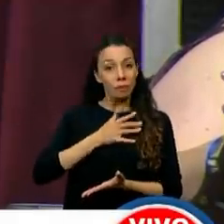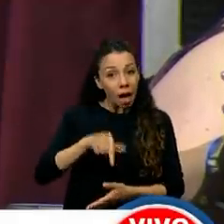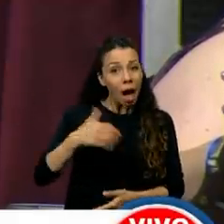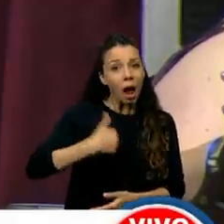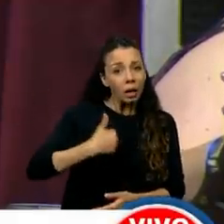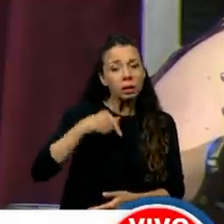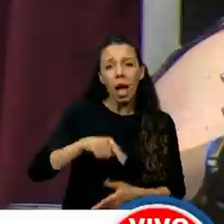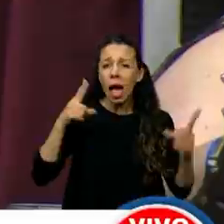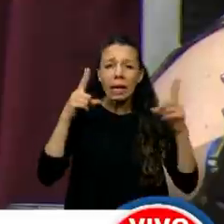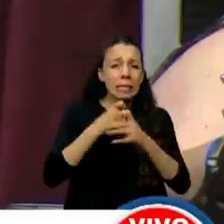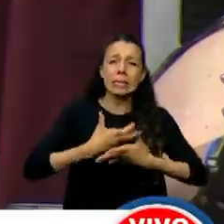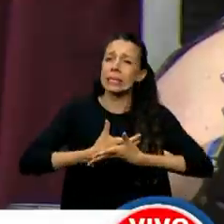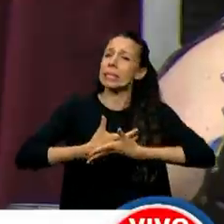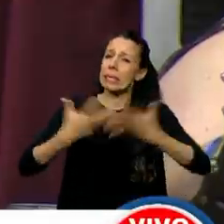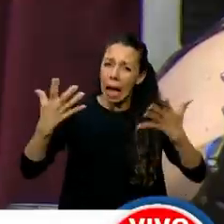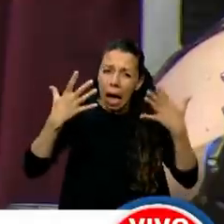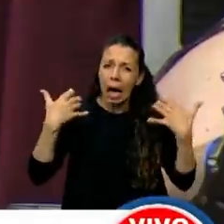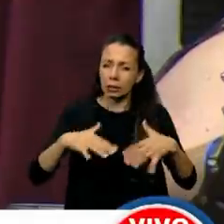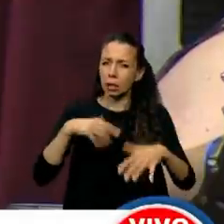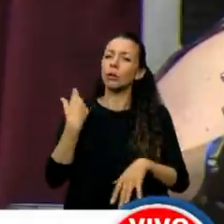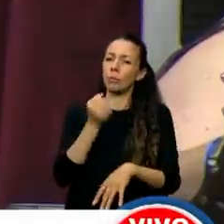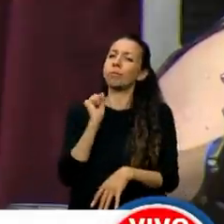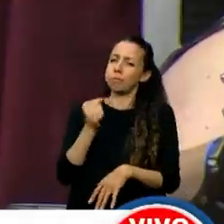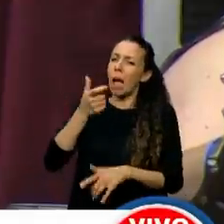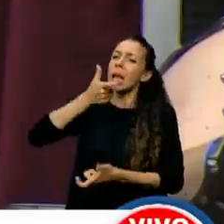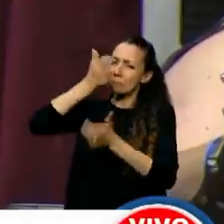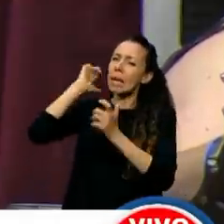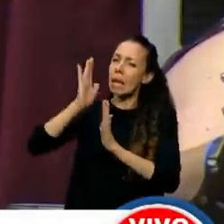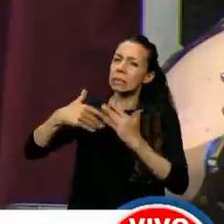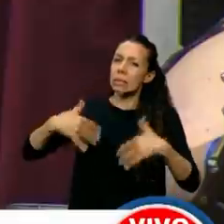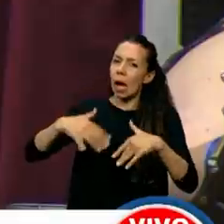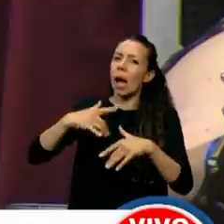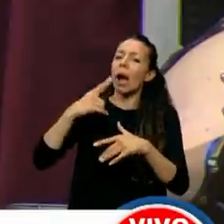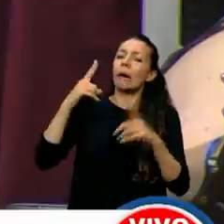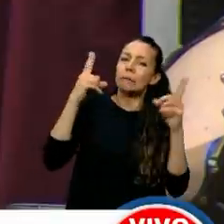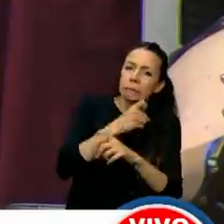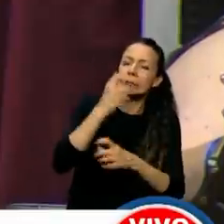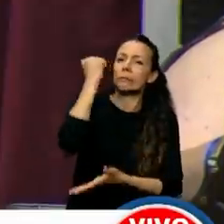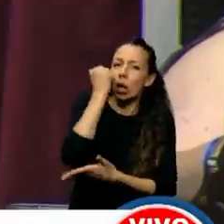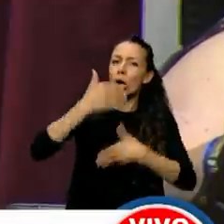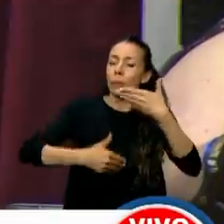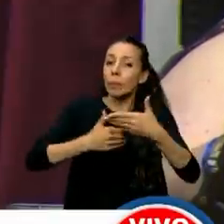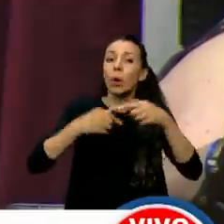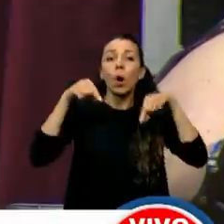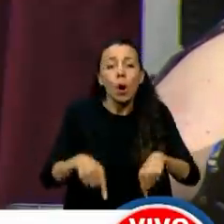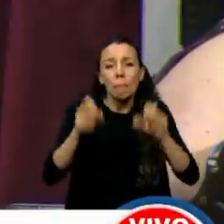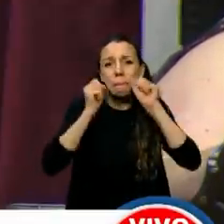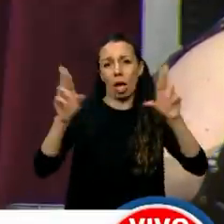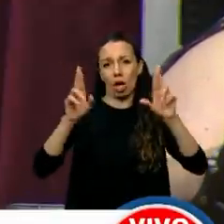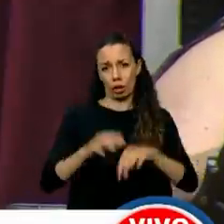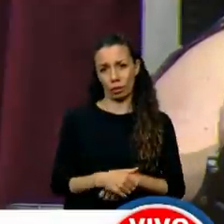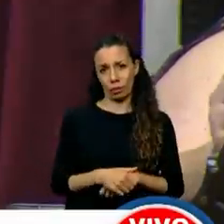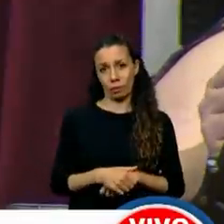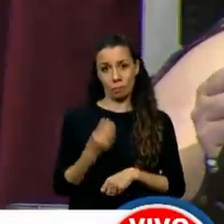muchísimas experiencias en crisis tanto cíclicas como estructurales pero hoy estamos aún peor porque